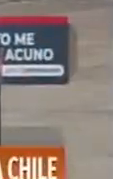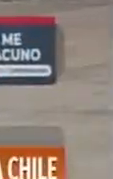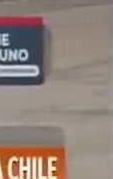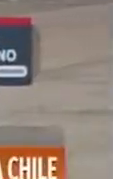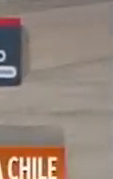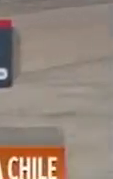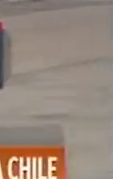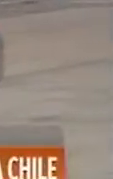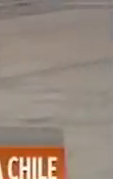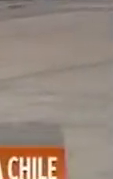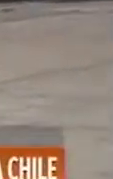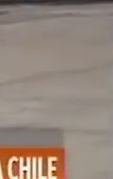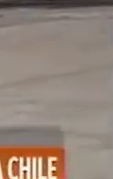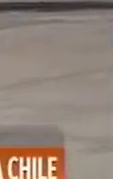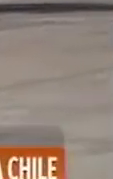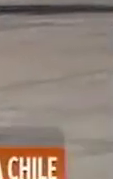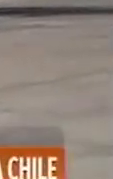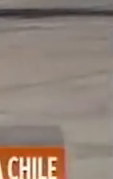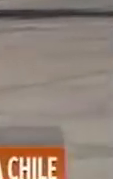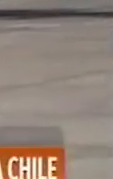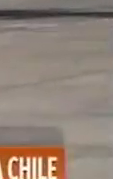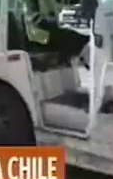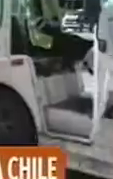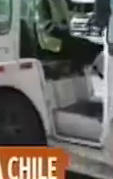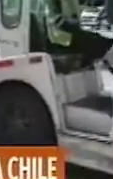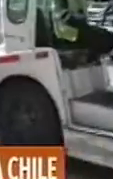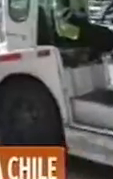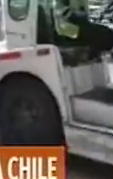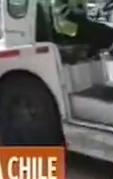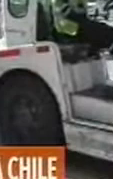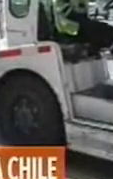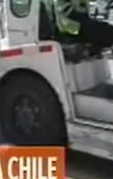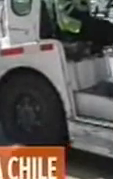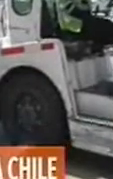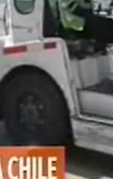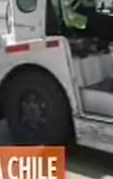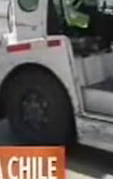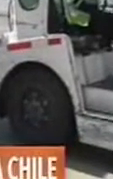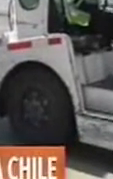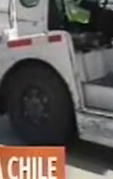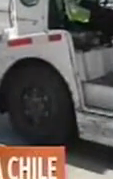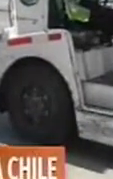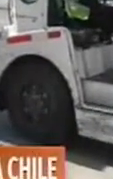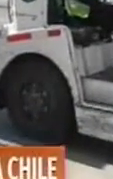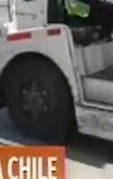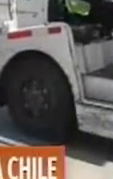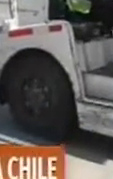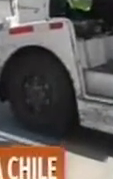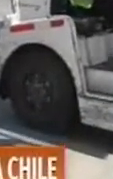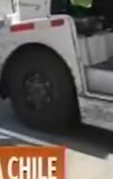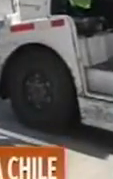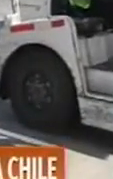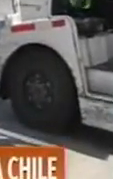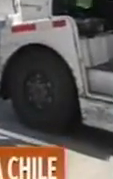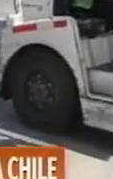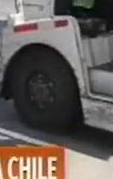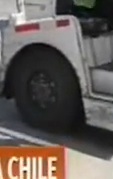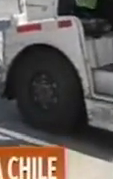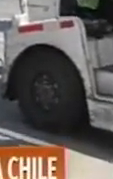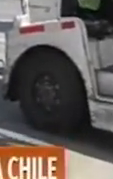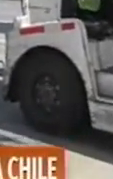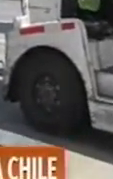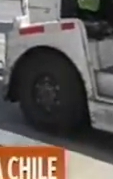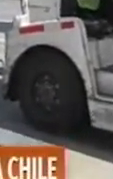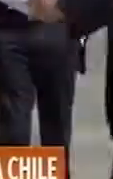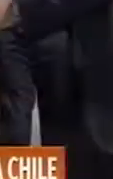próximos minutos, una vez que comience este punto de prensa del presidente de la República en la losa del aeropuerto, la plataforma número